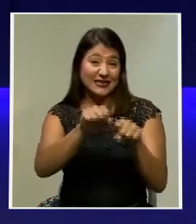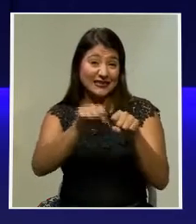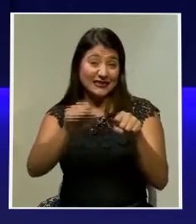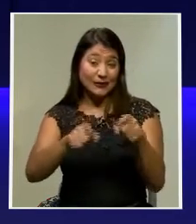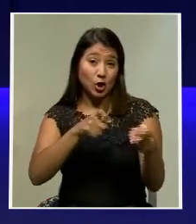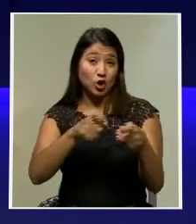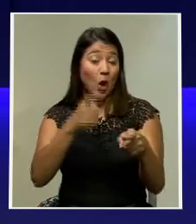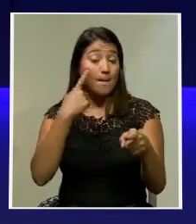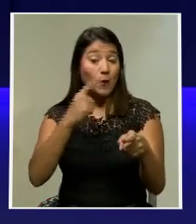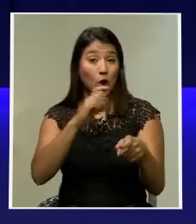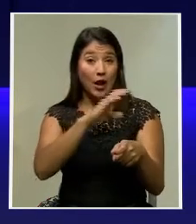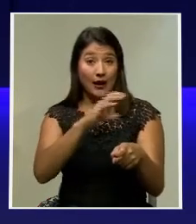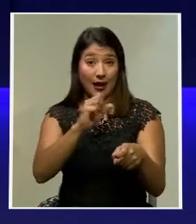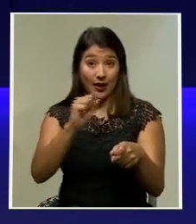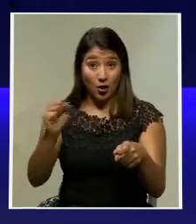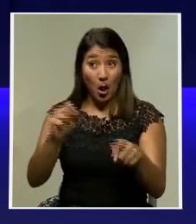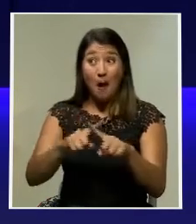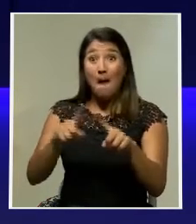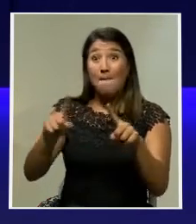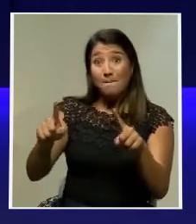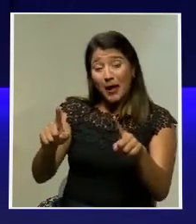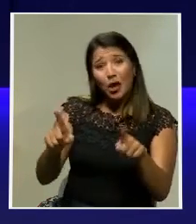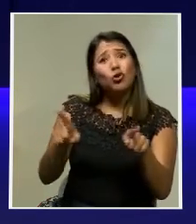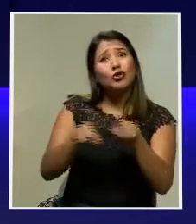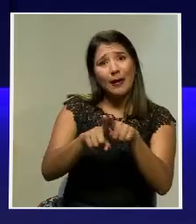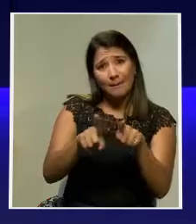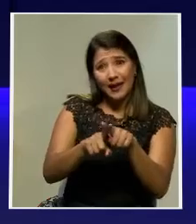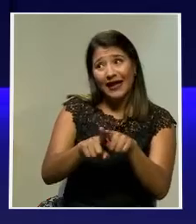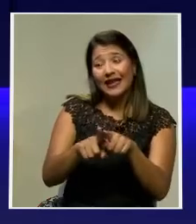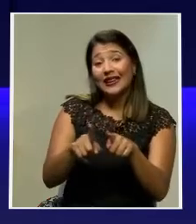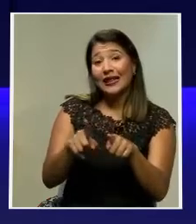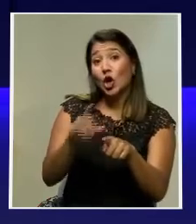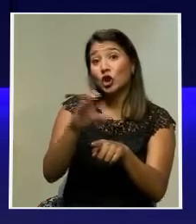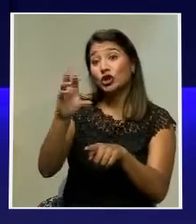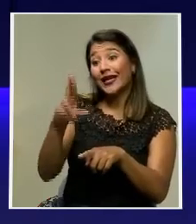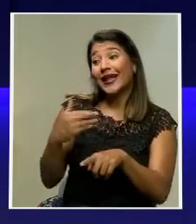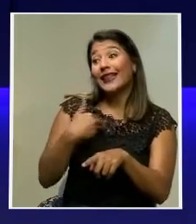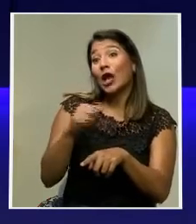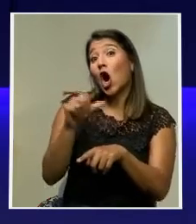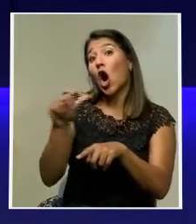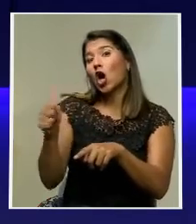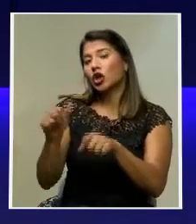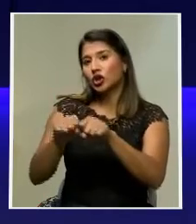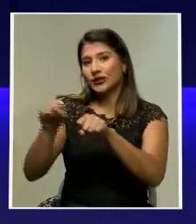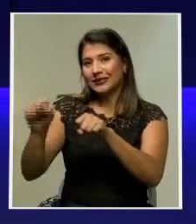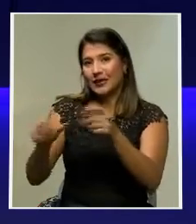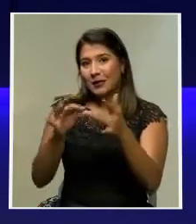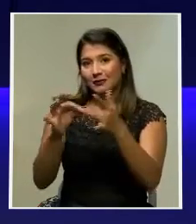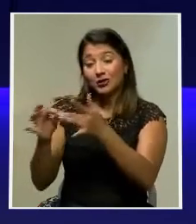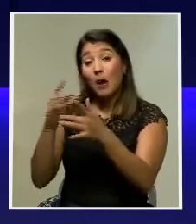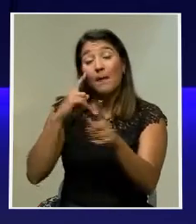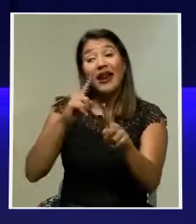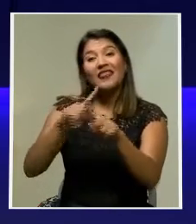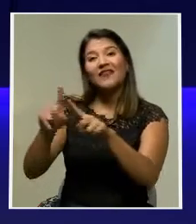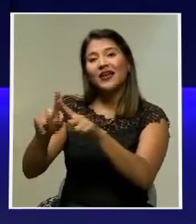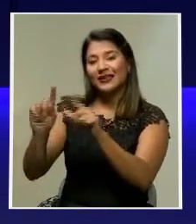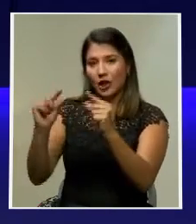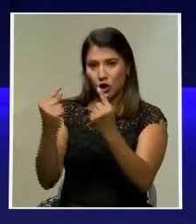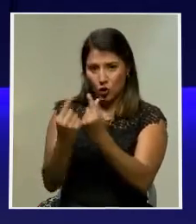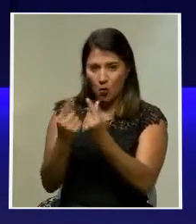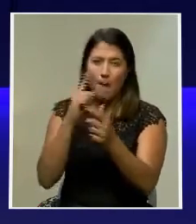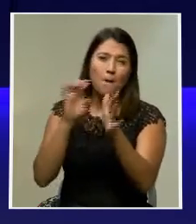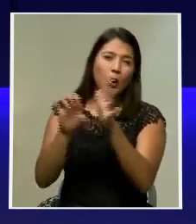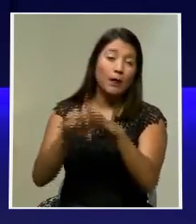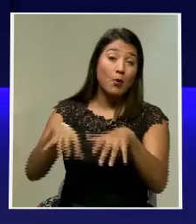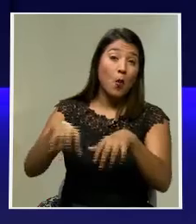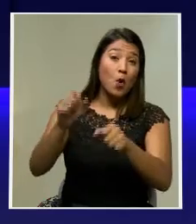Seguro Social, a lo largo de los años se crearon regímenes especiales para distintos sectores de la población. Por ejemplo, el Poder